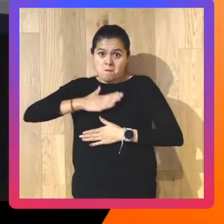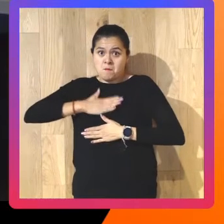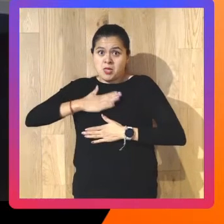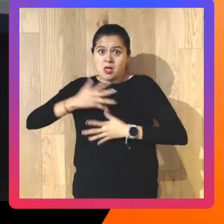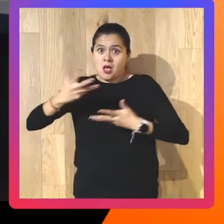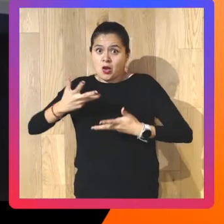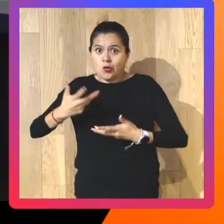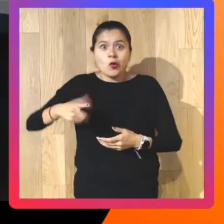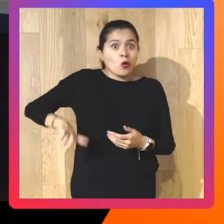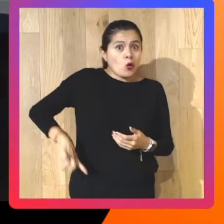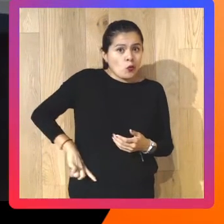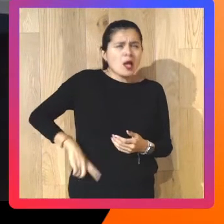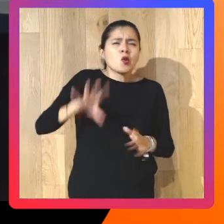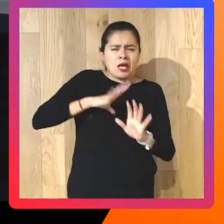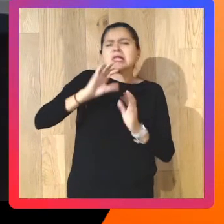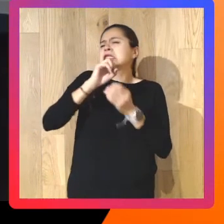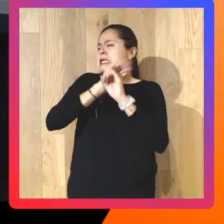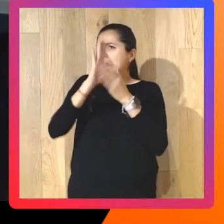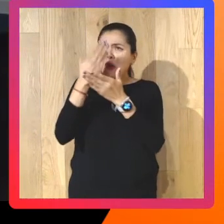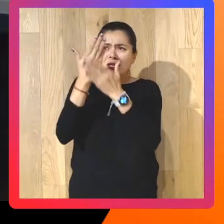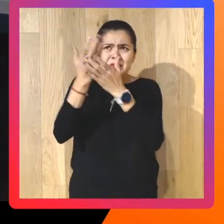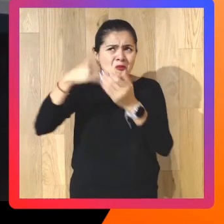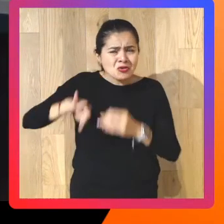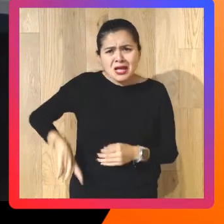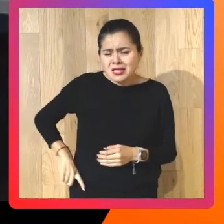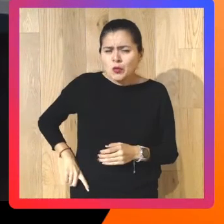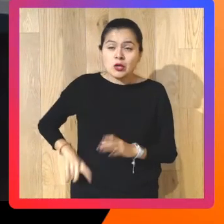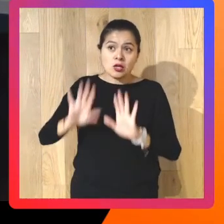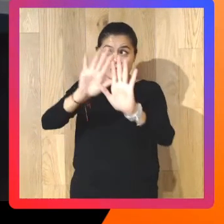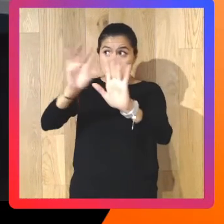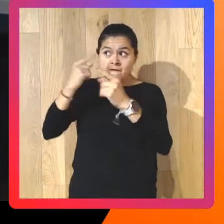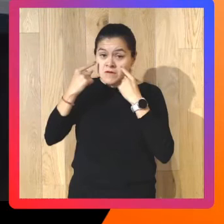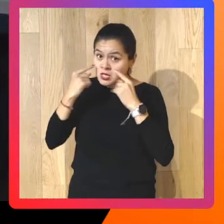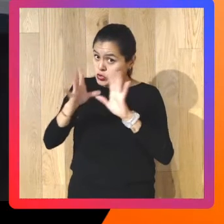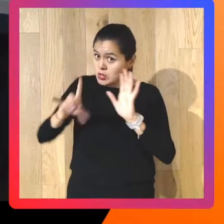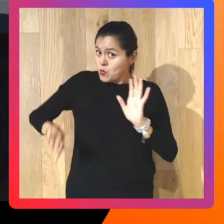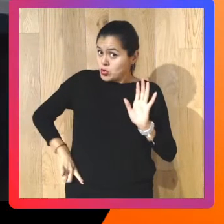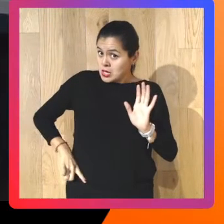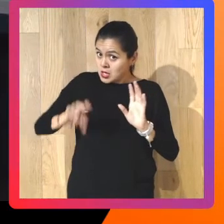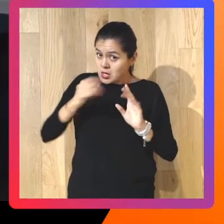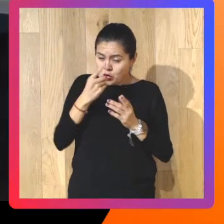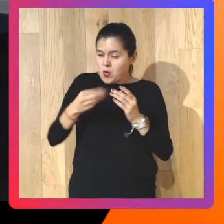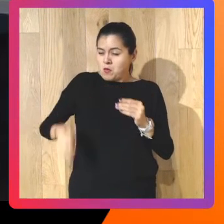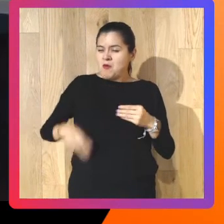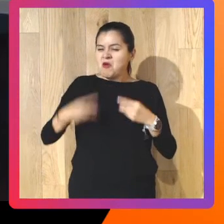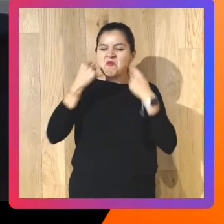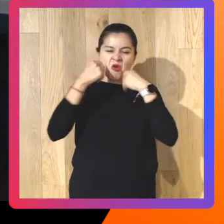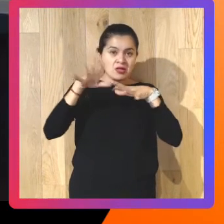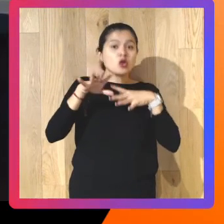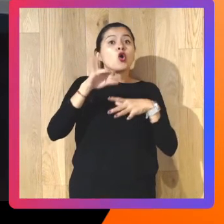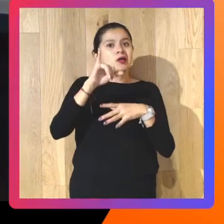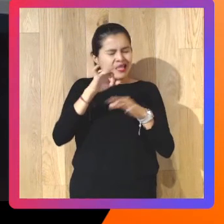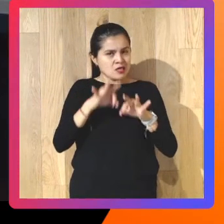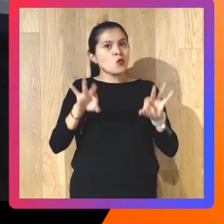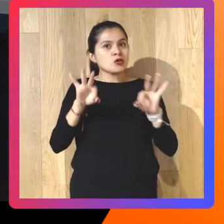sin gobierno. O sea, claro que el gobierno es importante, no vayan a entender que no nos interesa que el gobierno haga su parte, pero lo que sí hay que entender es